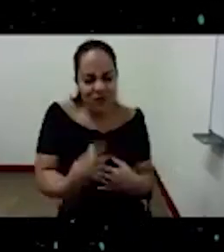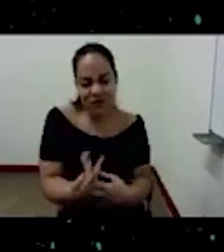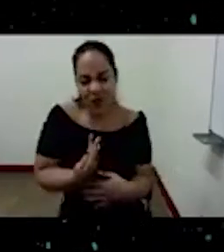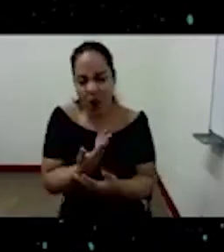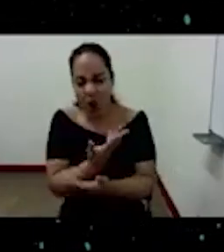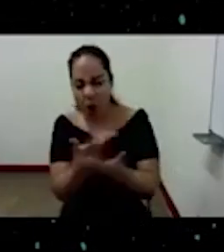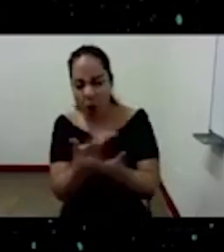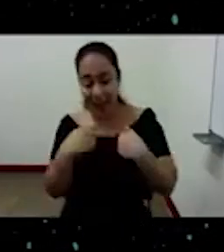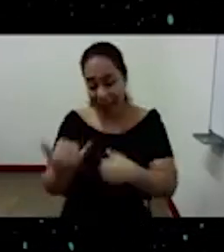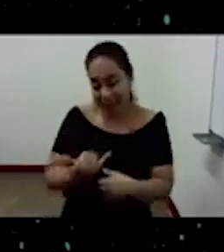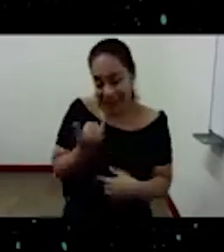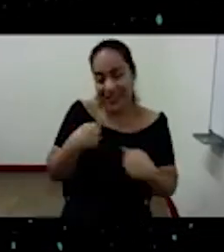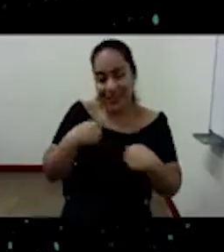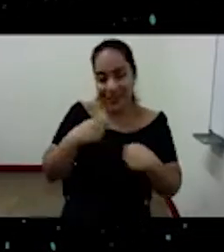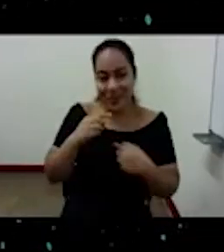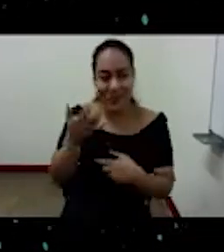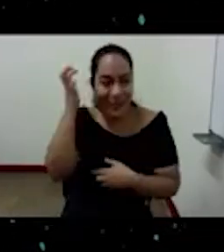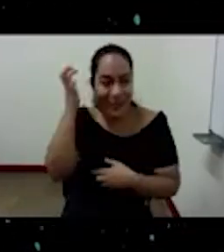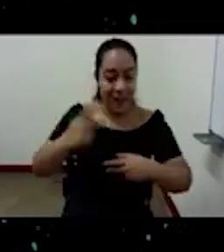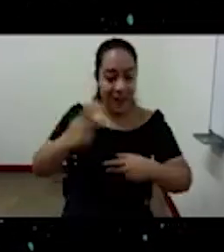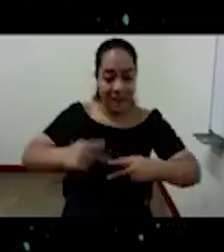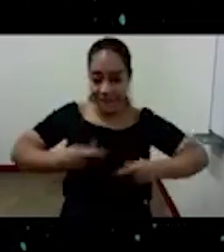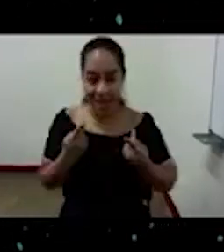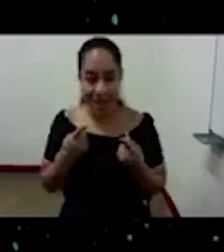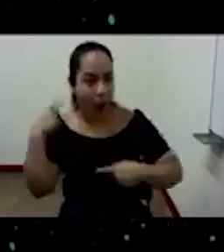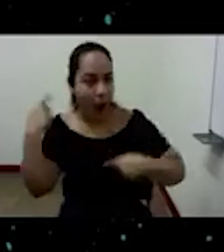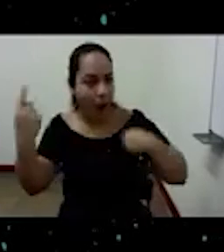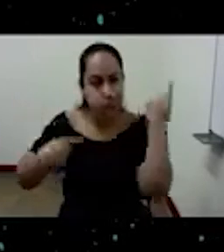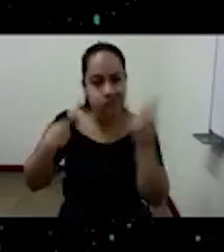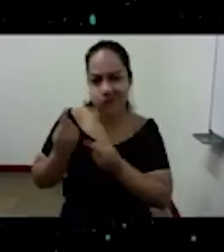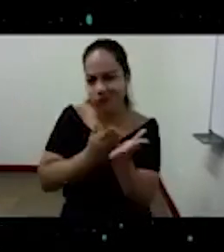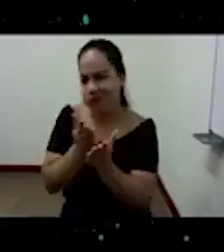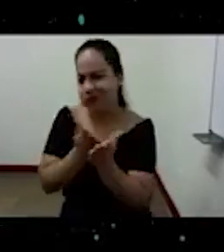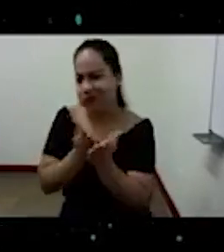yo, que llevo una vida completamente desastrosa.